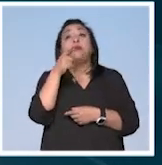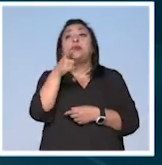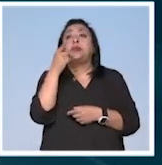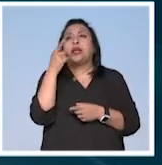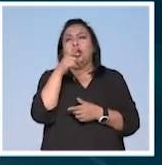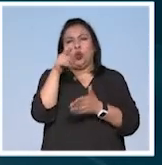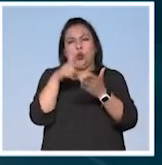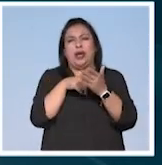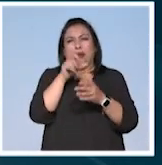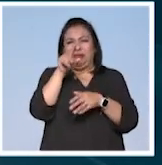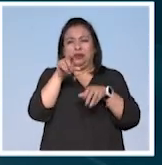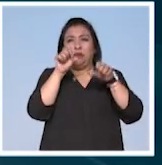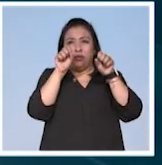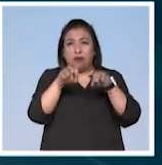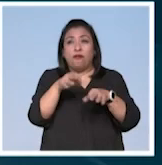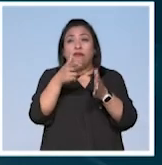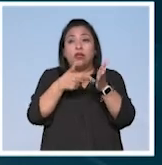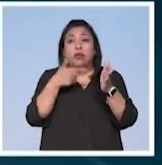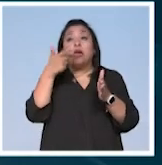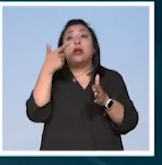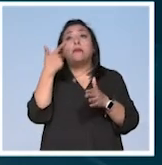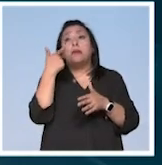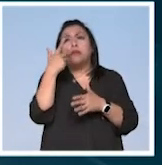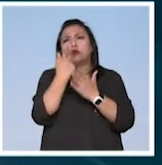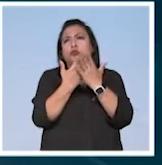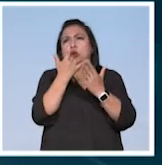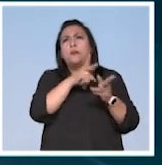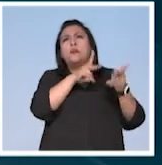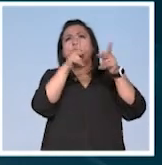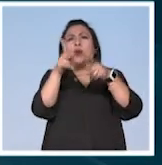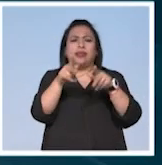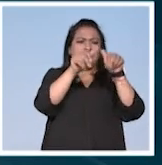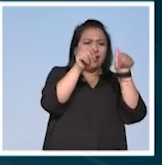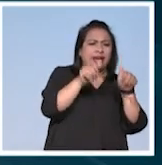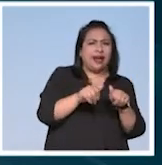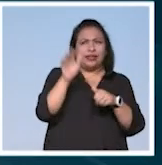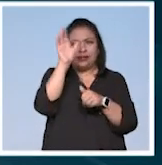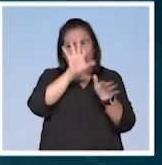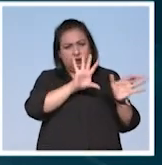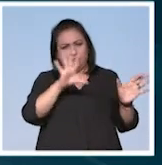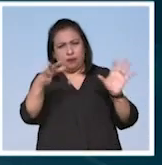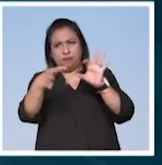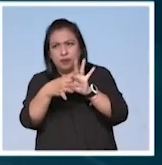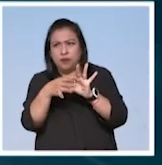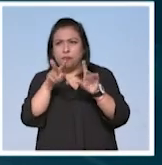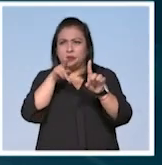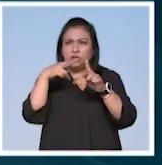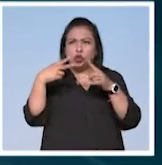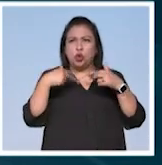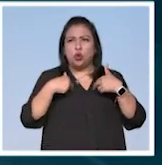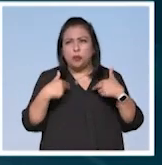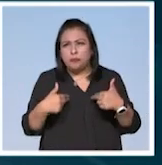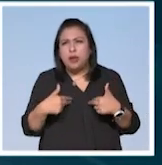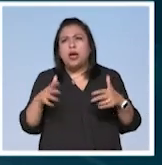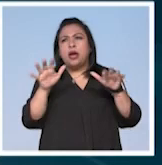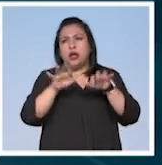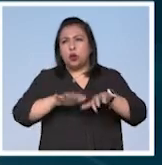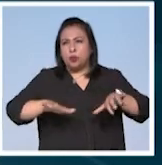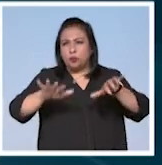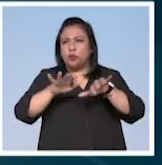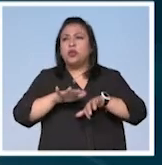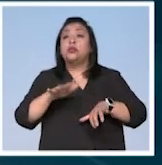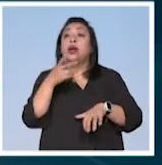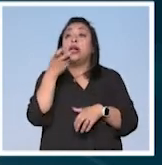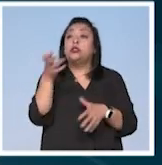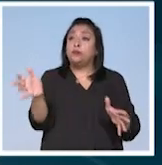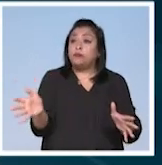del museo se llevan a cabo proyectos que hacen un puente entre el arte y la ciencia, con enfoques humanos y computacionales, lo